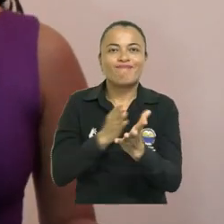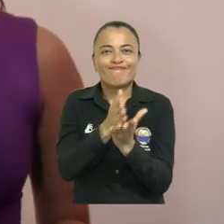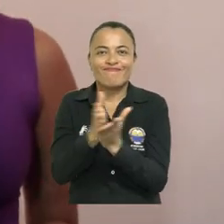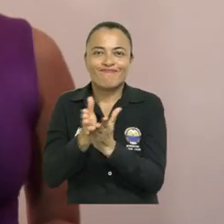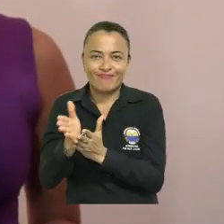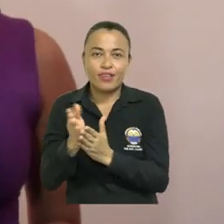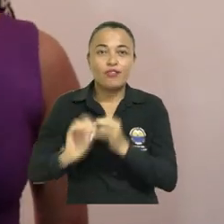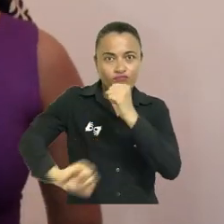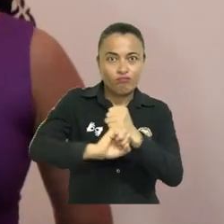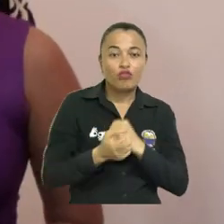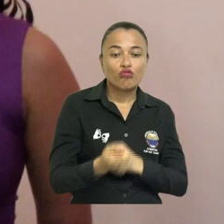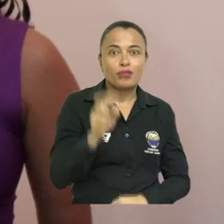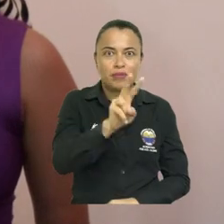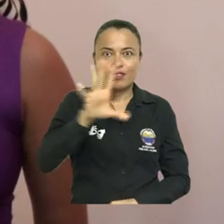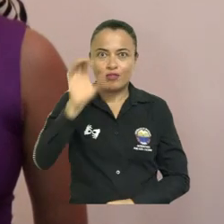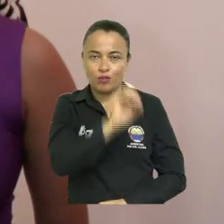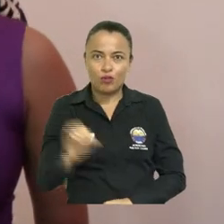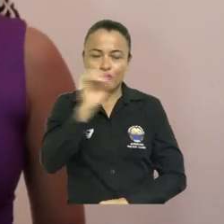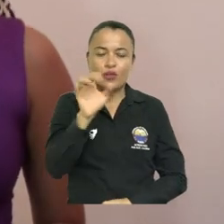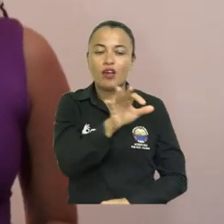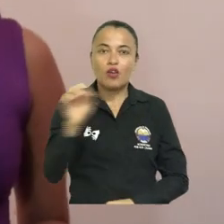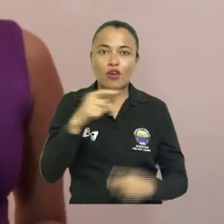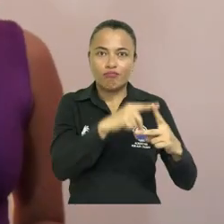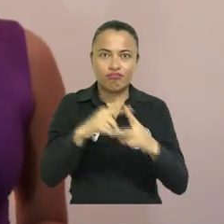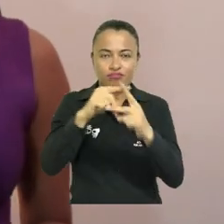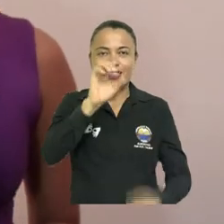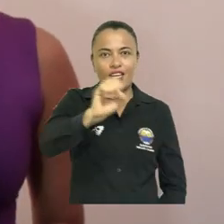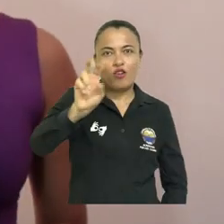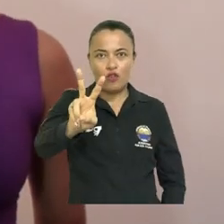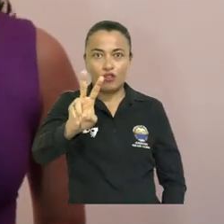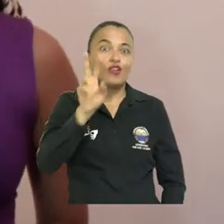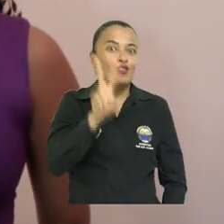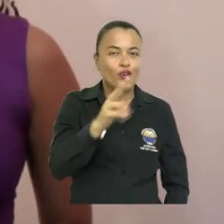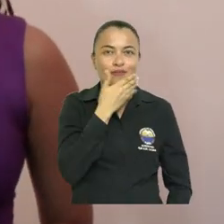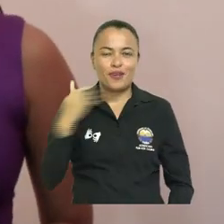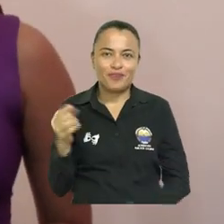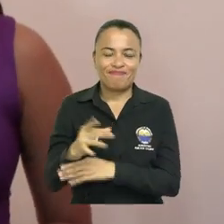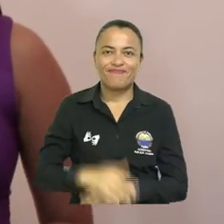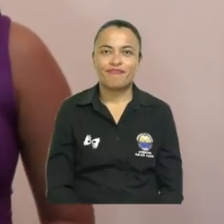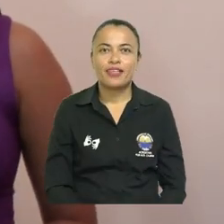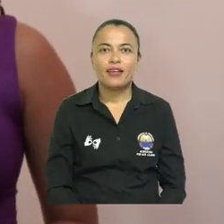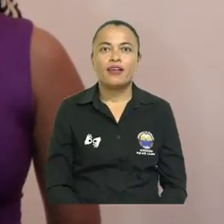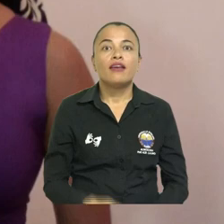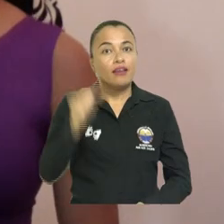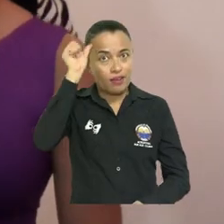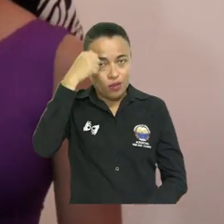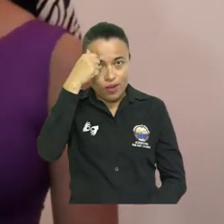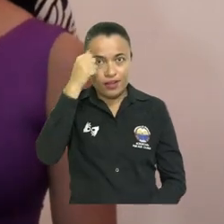programa. Contamos con tu apoyo este 25 de octubre votando por el número 2, porque 2 son mejor que 1. Y